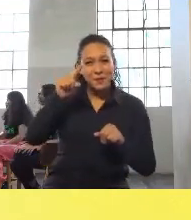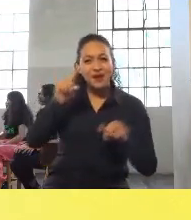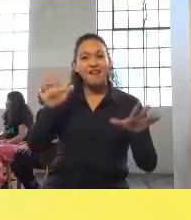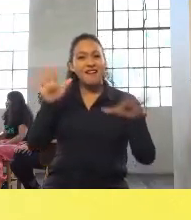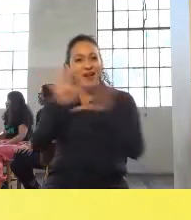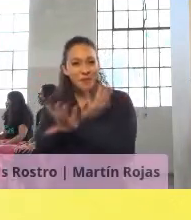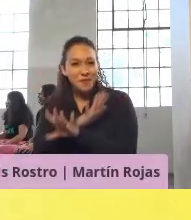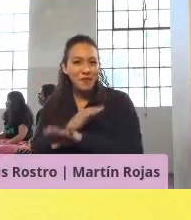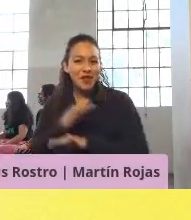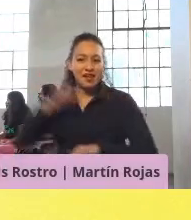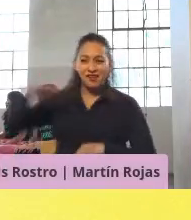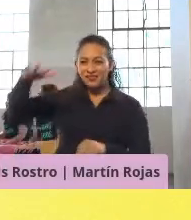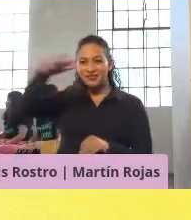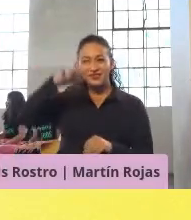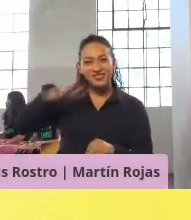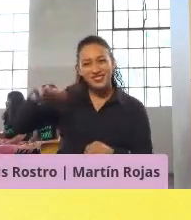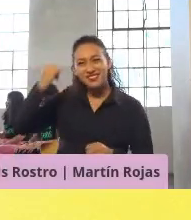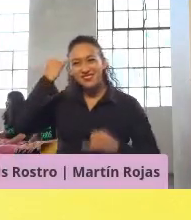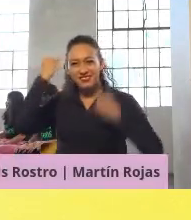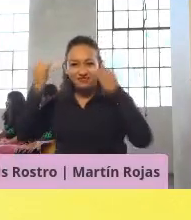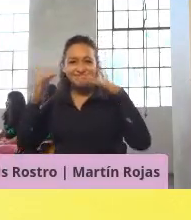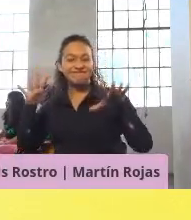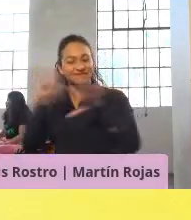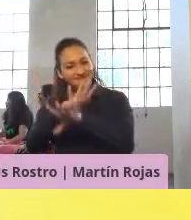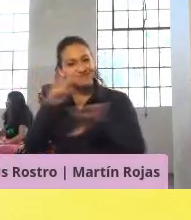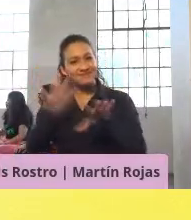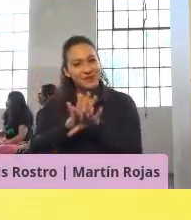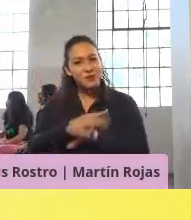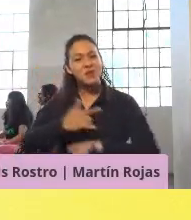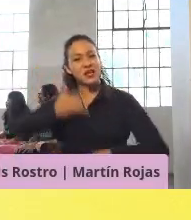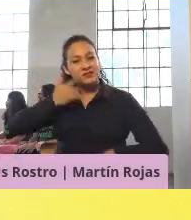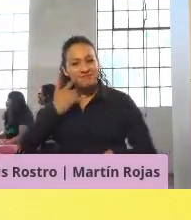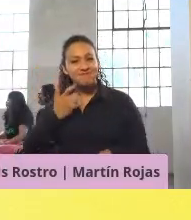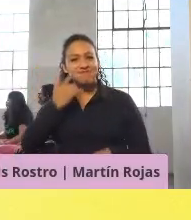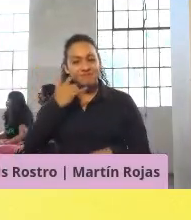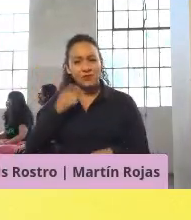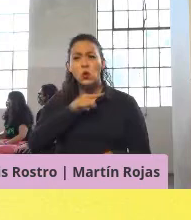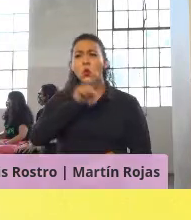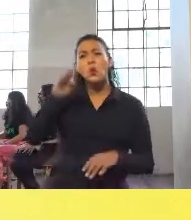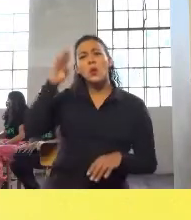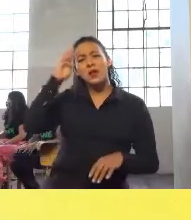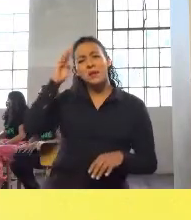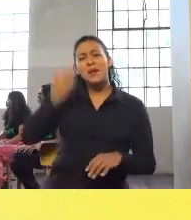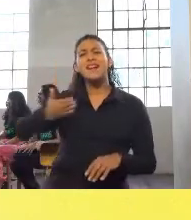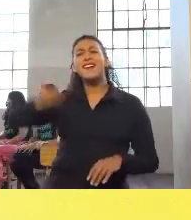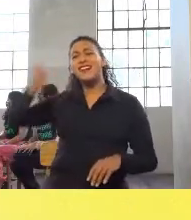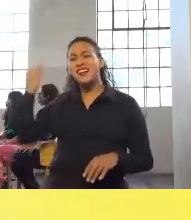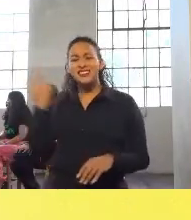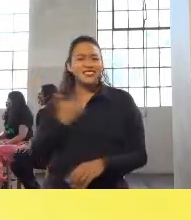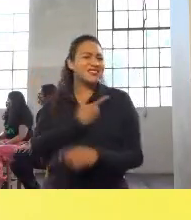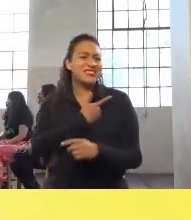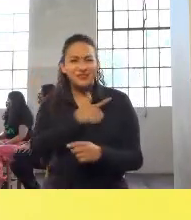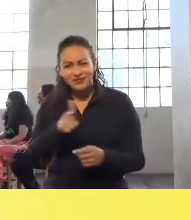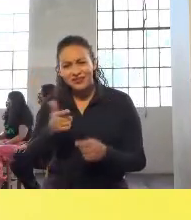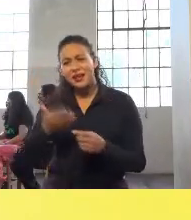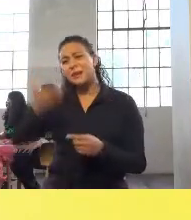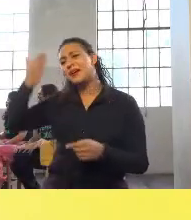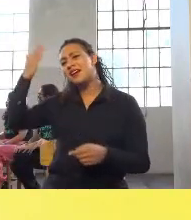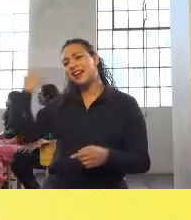Como una lista, digamos, lo que más les presionaba, lo que más les cagaba, lo que más les